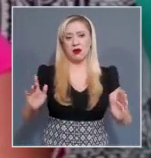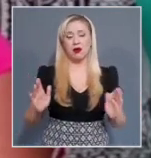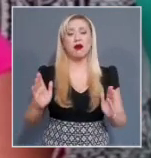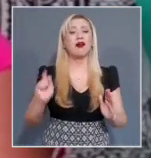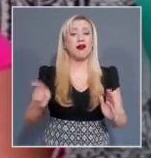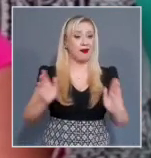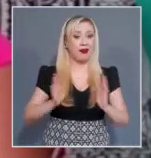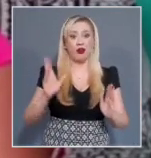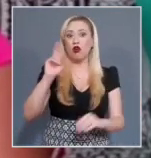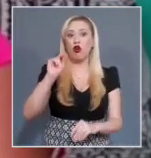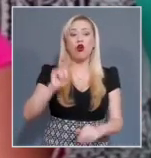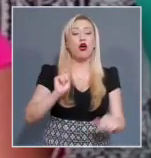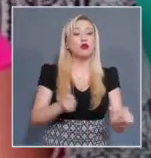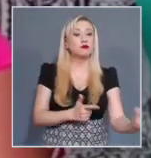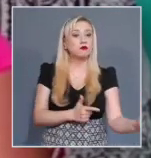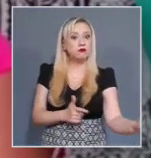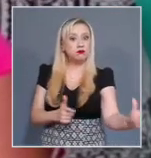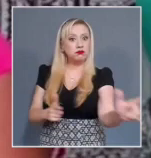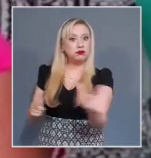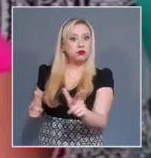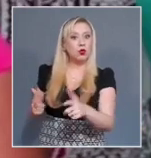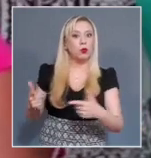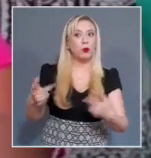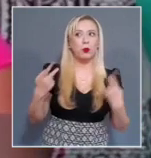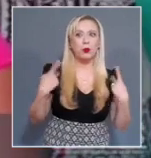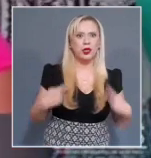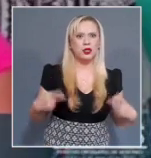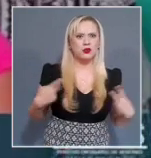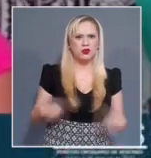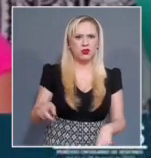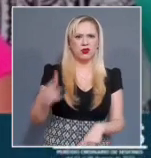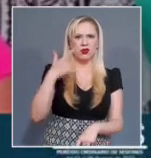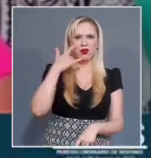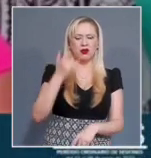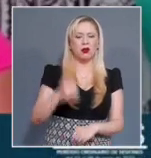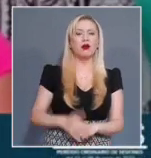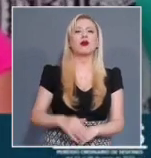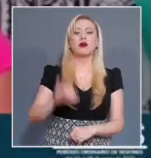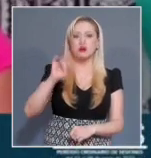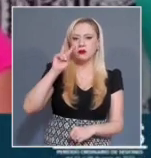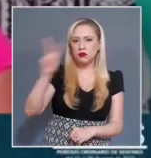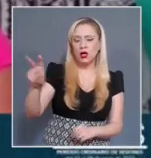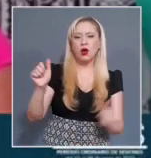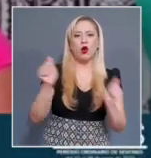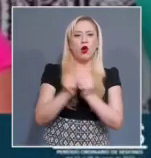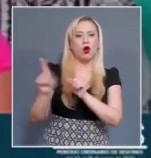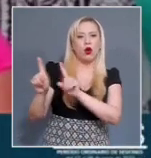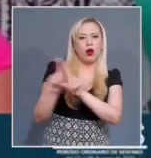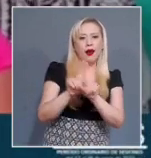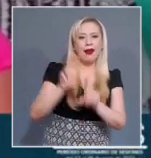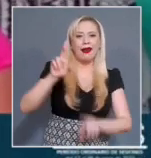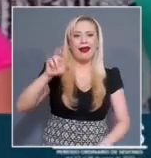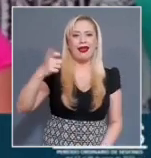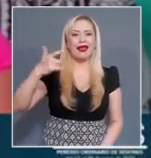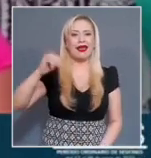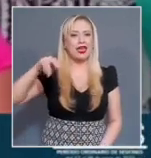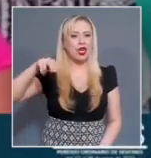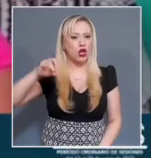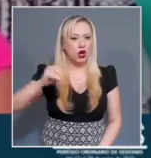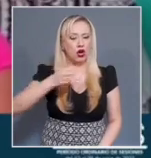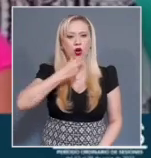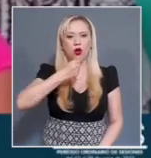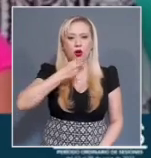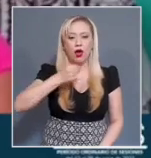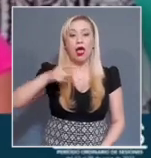Lo que sí sé es que llegó Juan Regino, él lo llevó, que forma parte de Paz